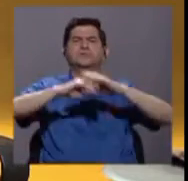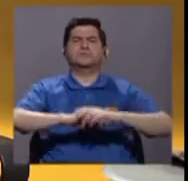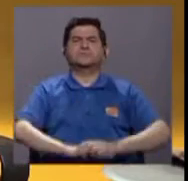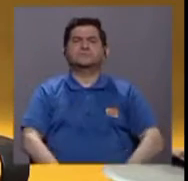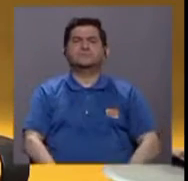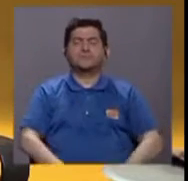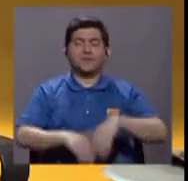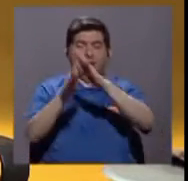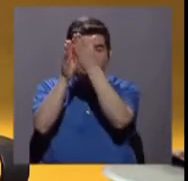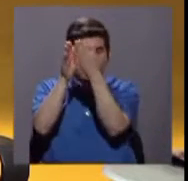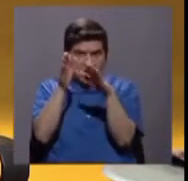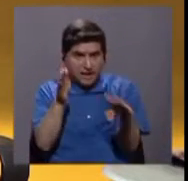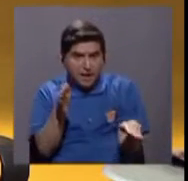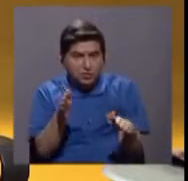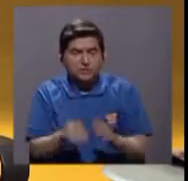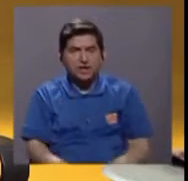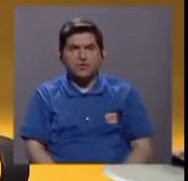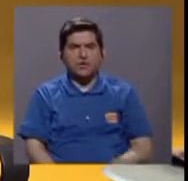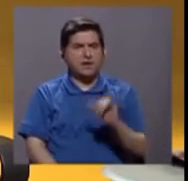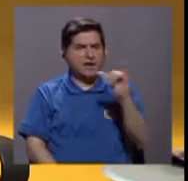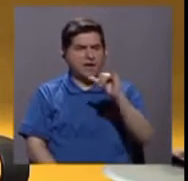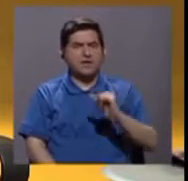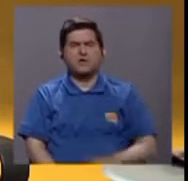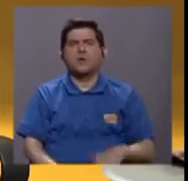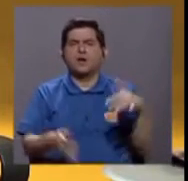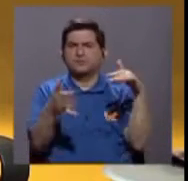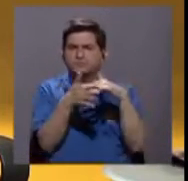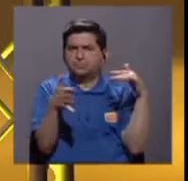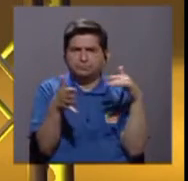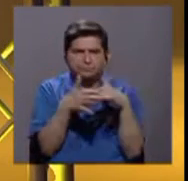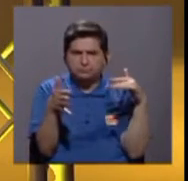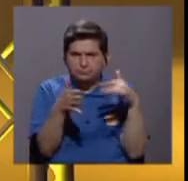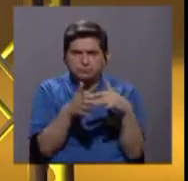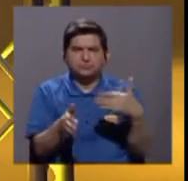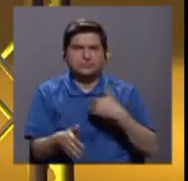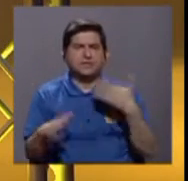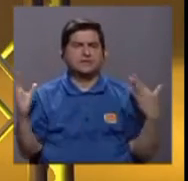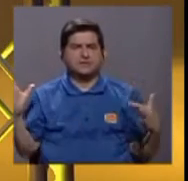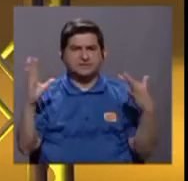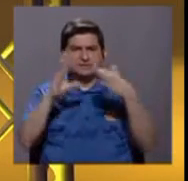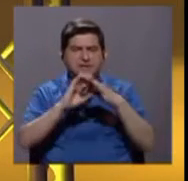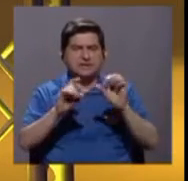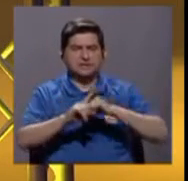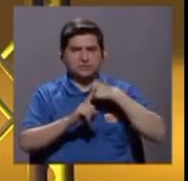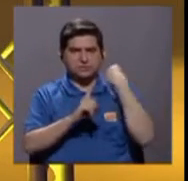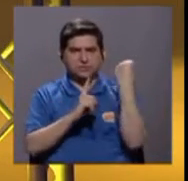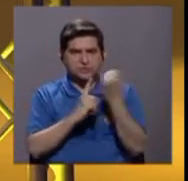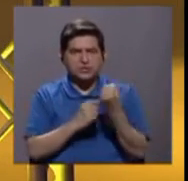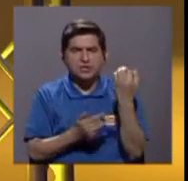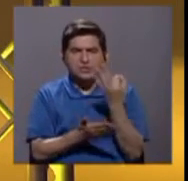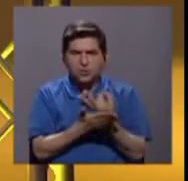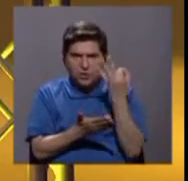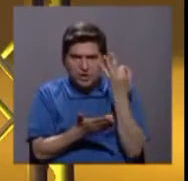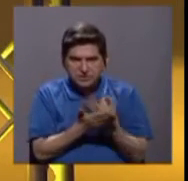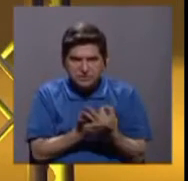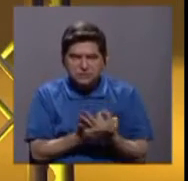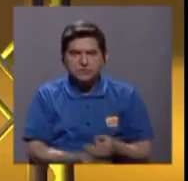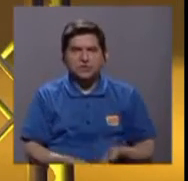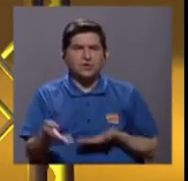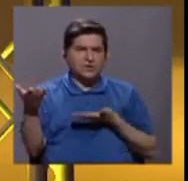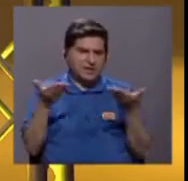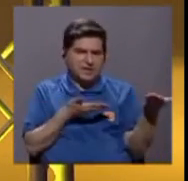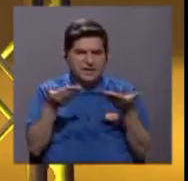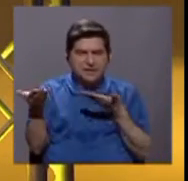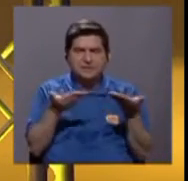La Contraloría, por su parte, ha emitido algunos estudios que tienen que ver con la situación financiera y el servicio que